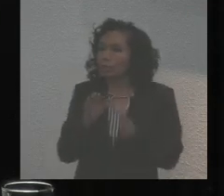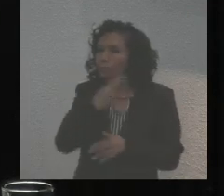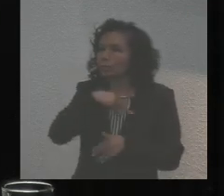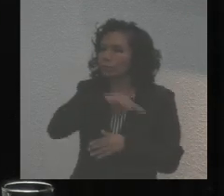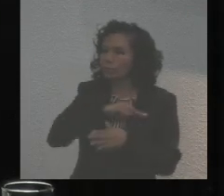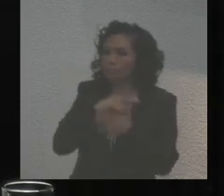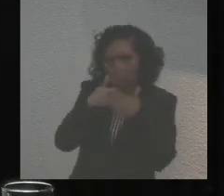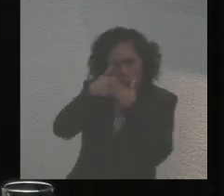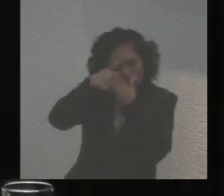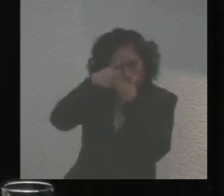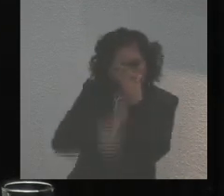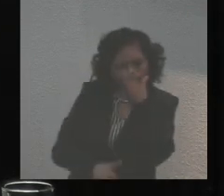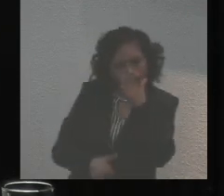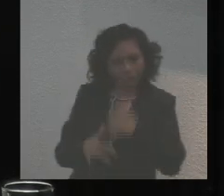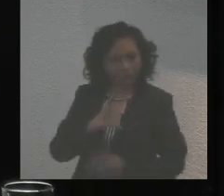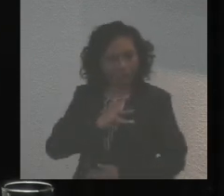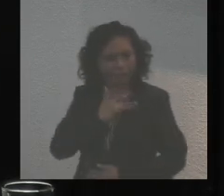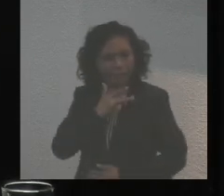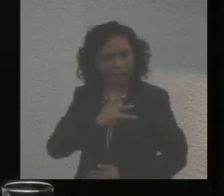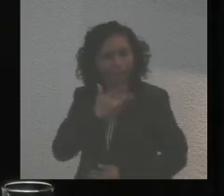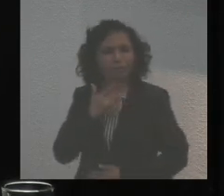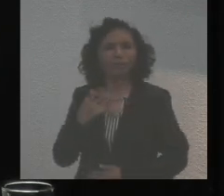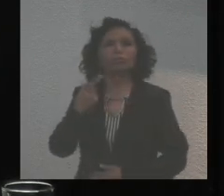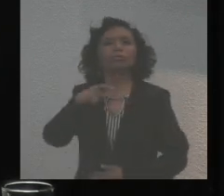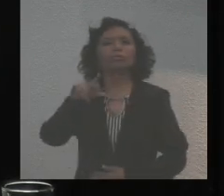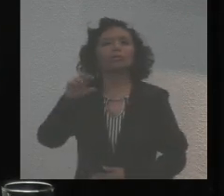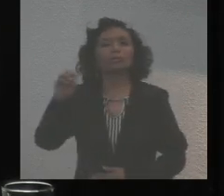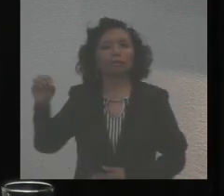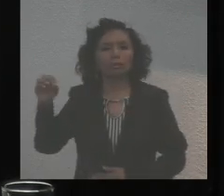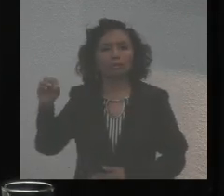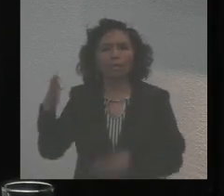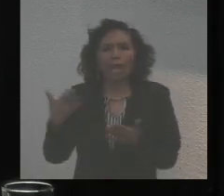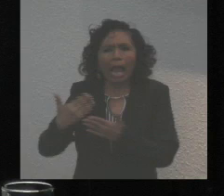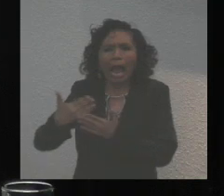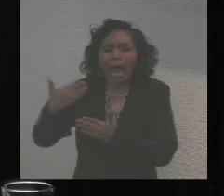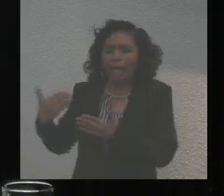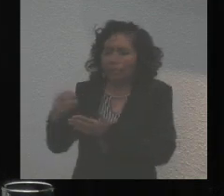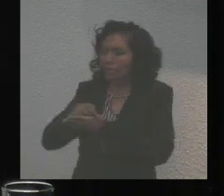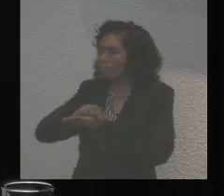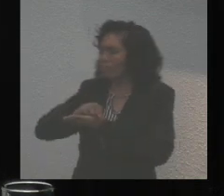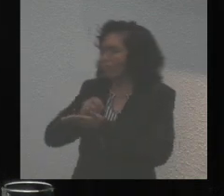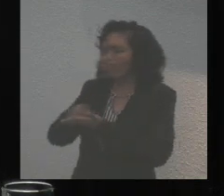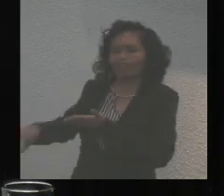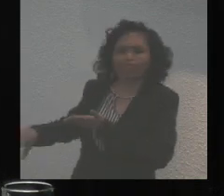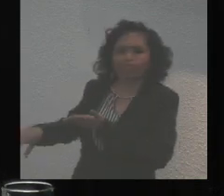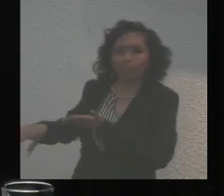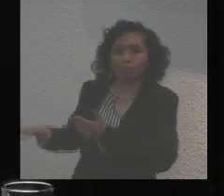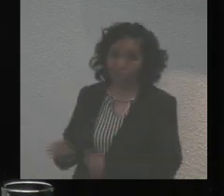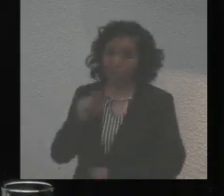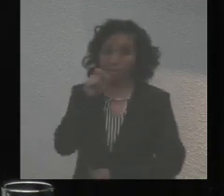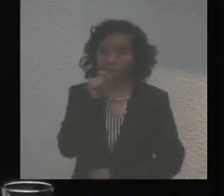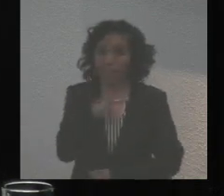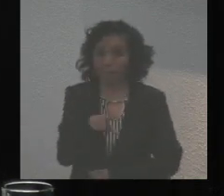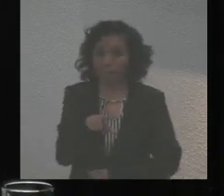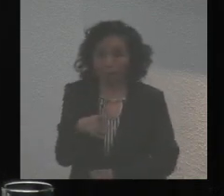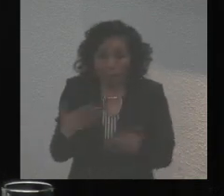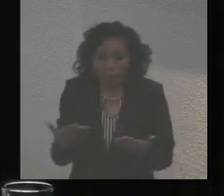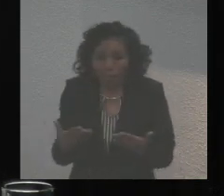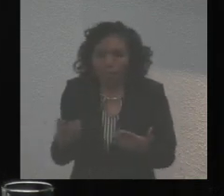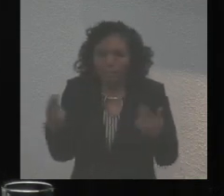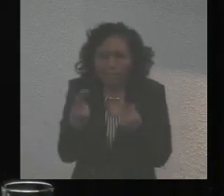profundizar en el verdadero sentido quintanarroense que fuera abandonado en los pasados años, mismo que